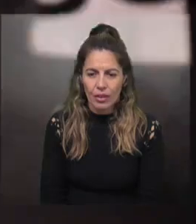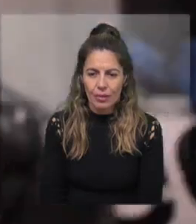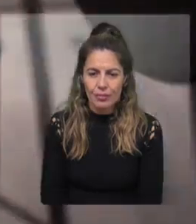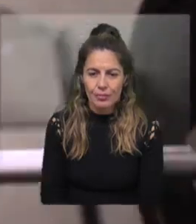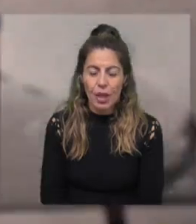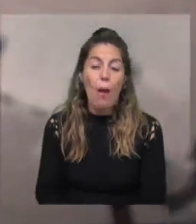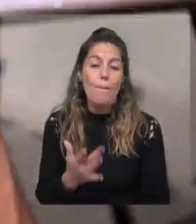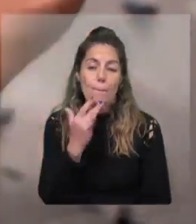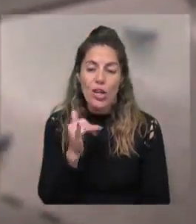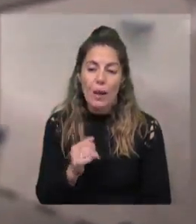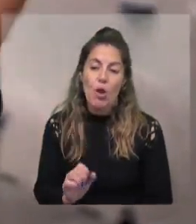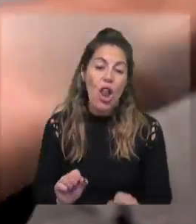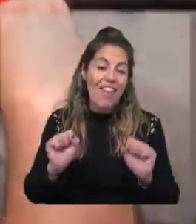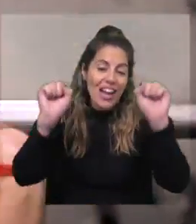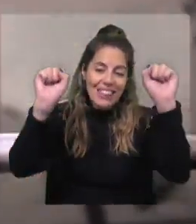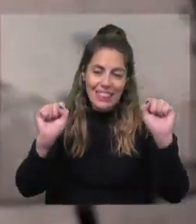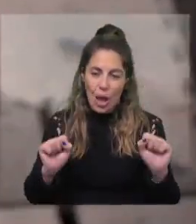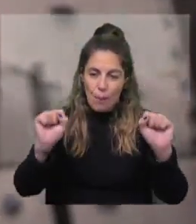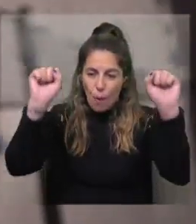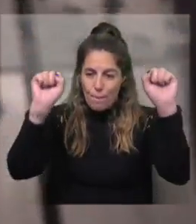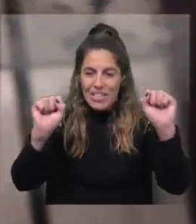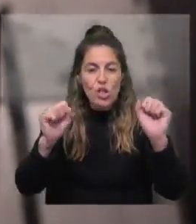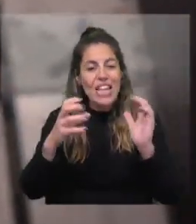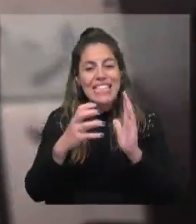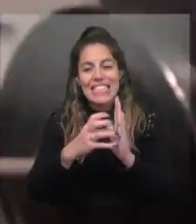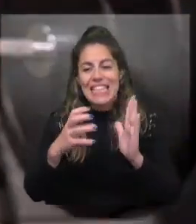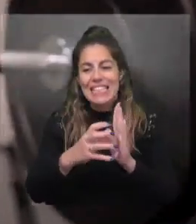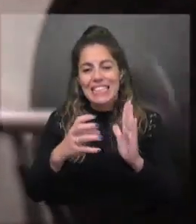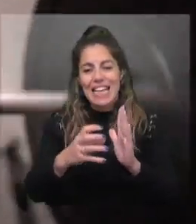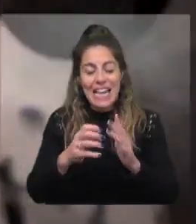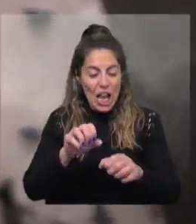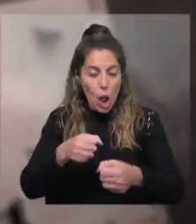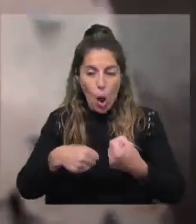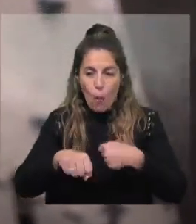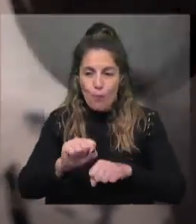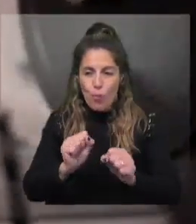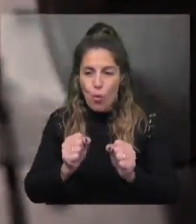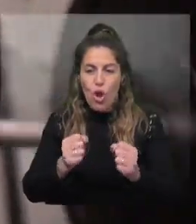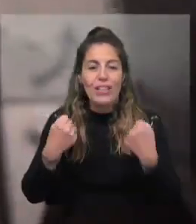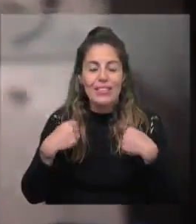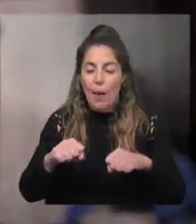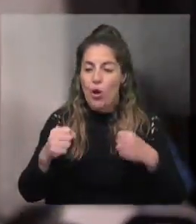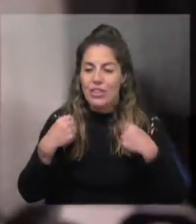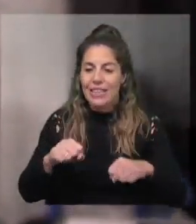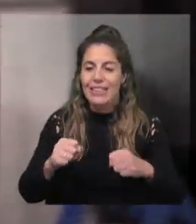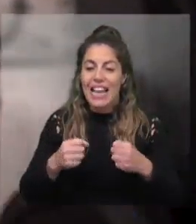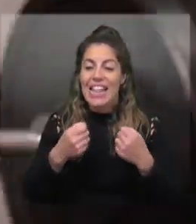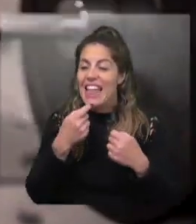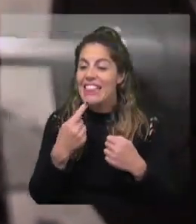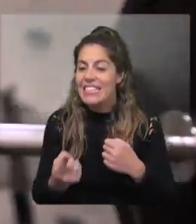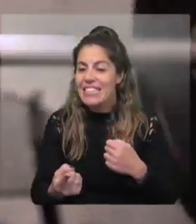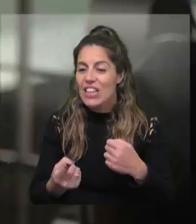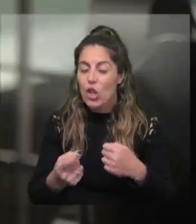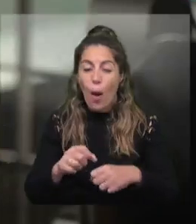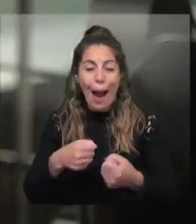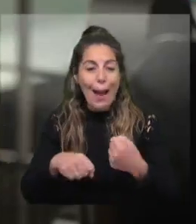Por ejemplo, si levantamos pesas, eso es una señal en los músculos que estamos ejercitando que le está diciendo al